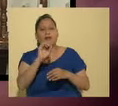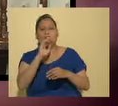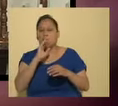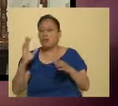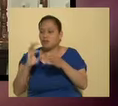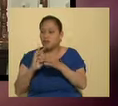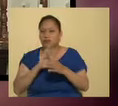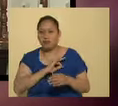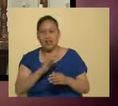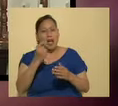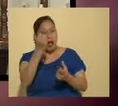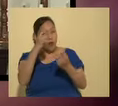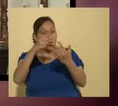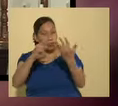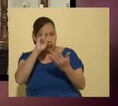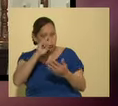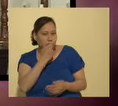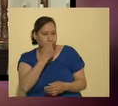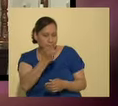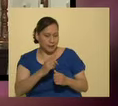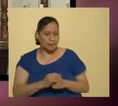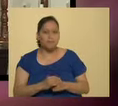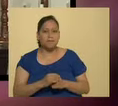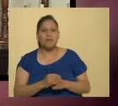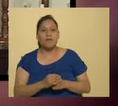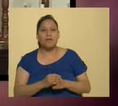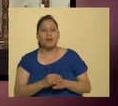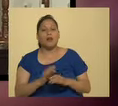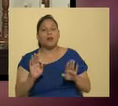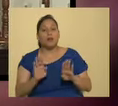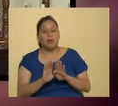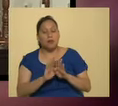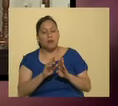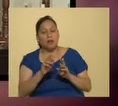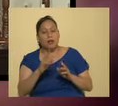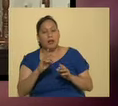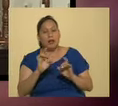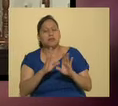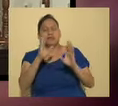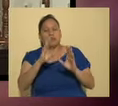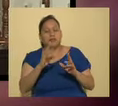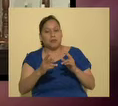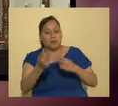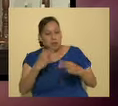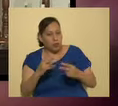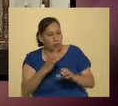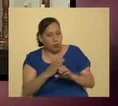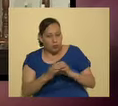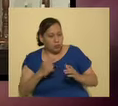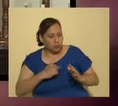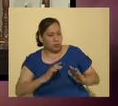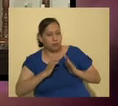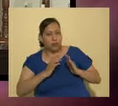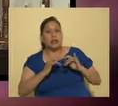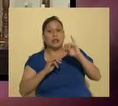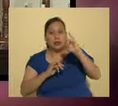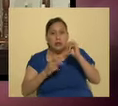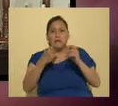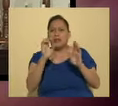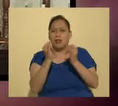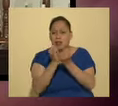ahí algunos consejos que todo llega cuando menos lo esperamos. Sí. Pero también llega cuando